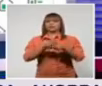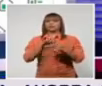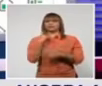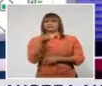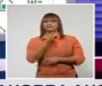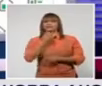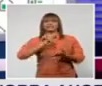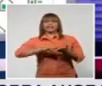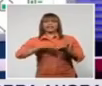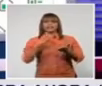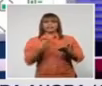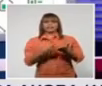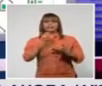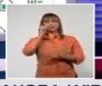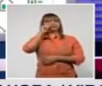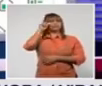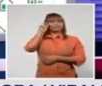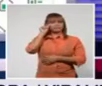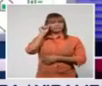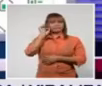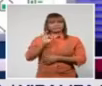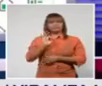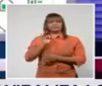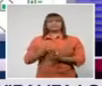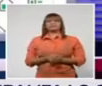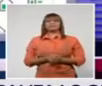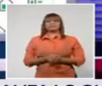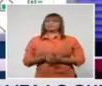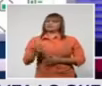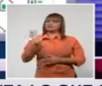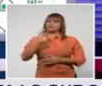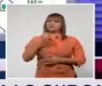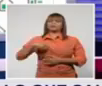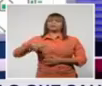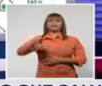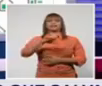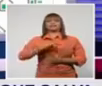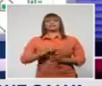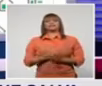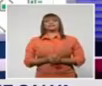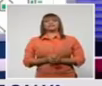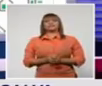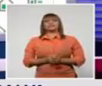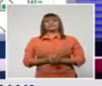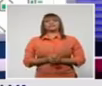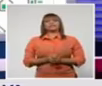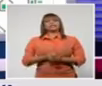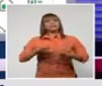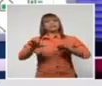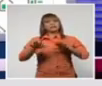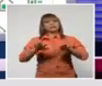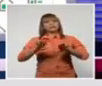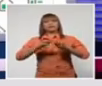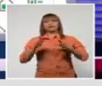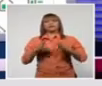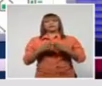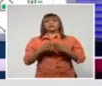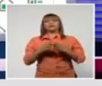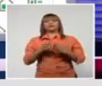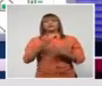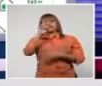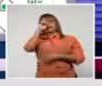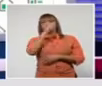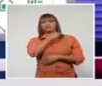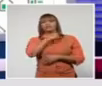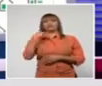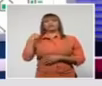a la derecha en sus pantallas. Marilaymi Repilado, un saludo también para usted. Y por supuesto que ya está listo en este minuto el doctor Francisco